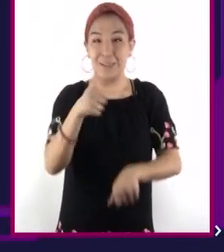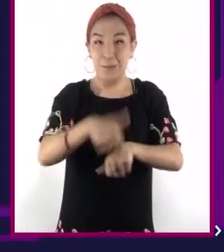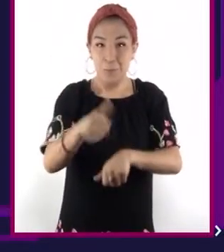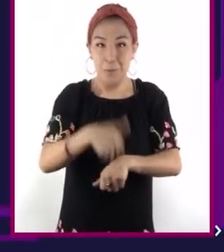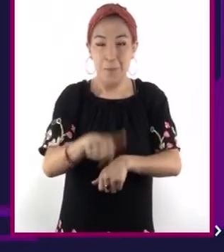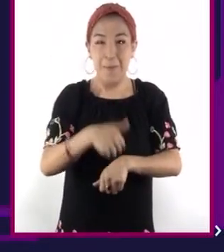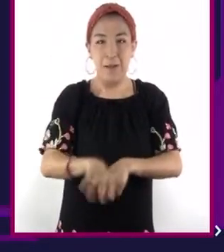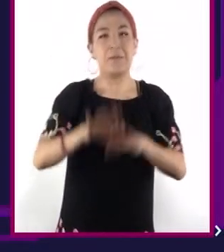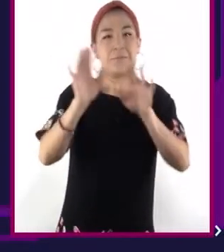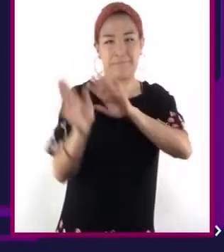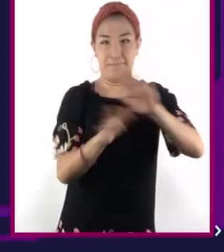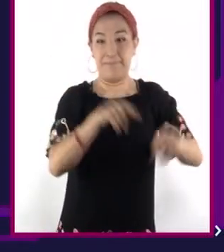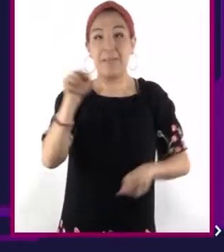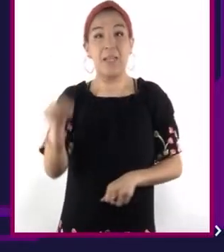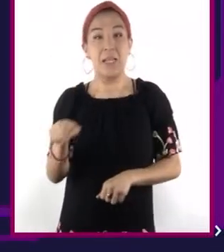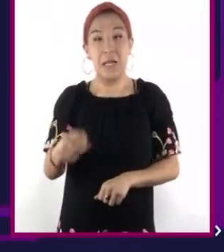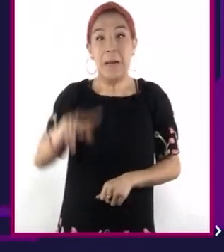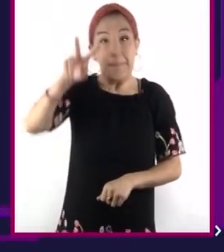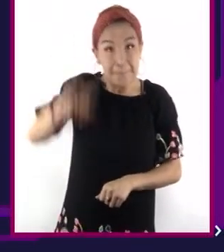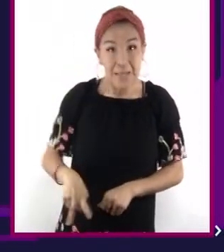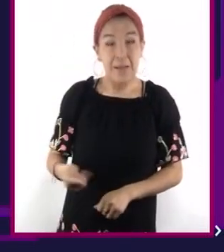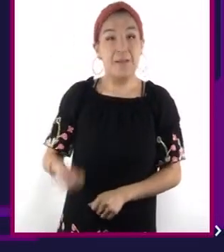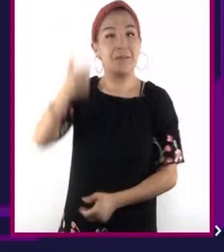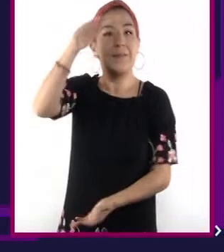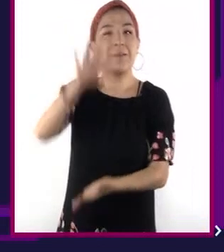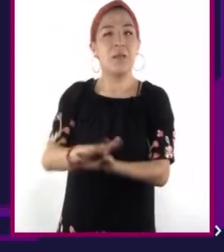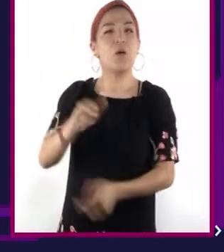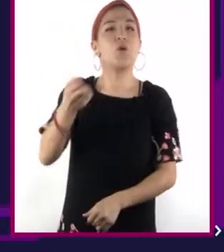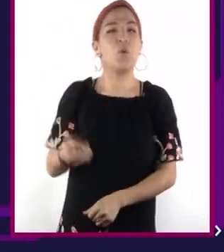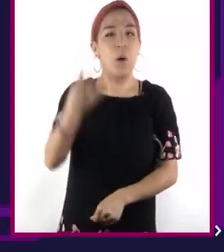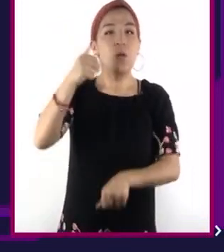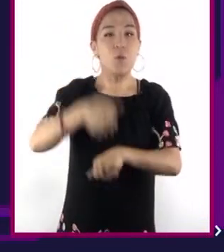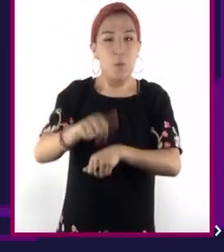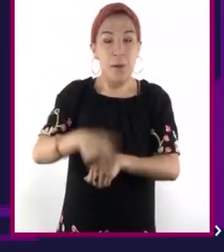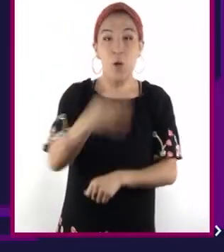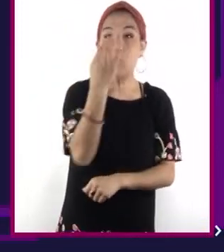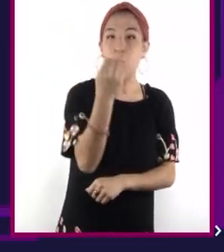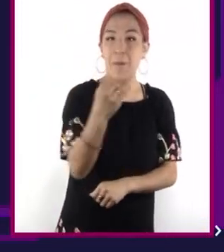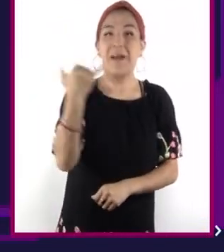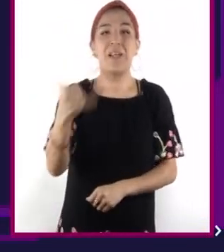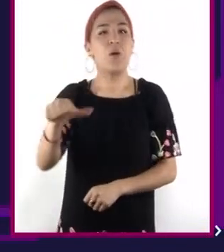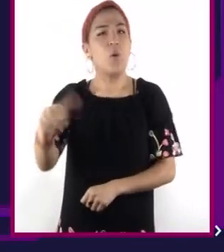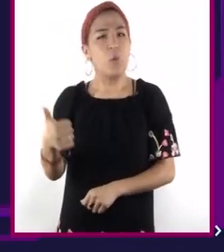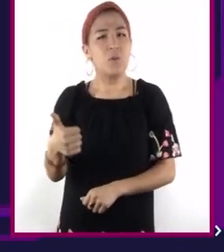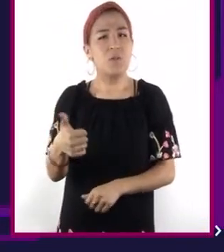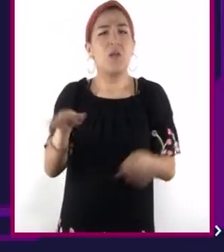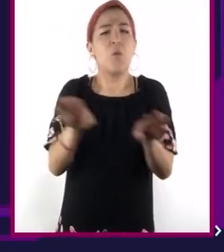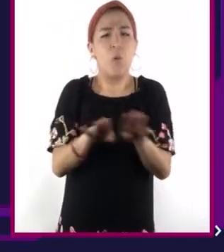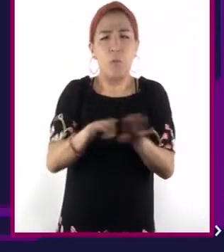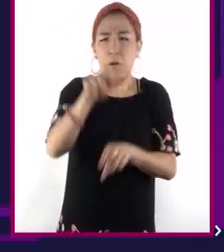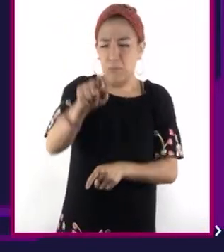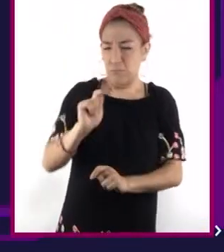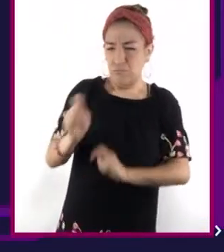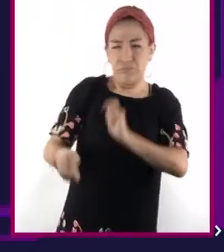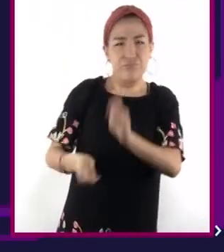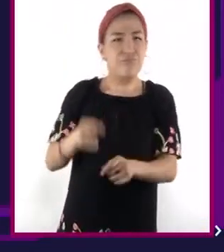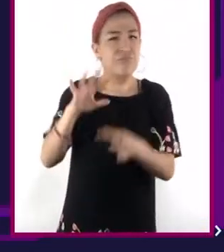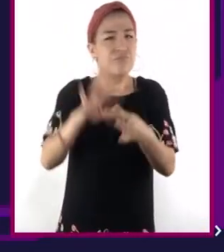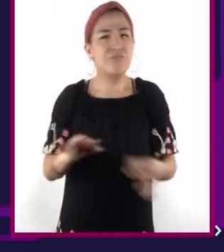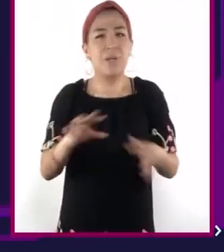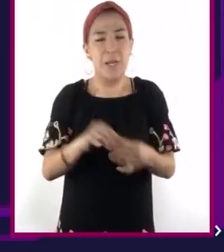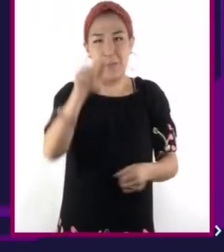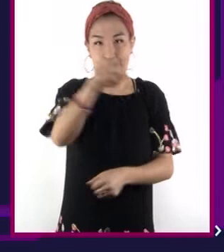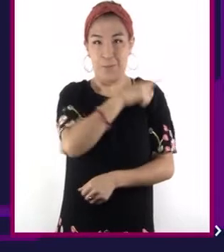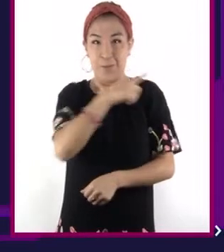mientras que en el de las secuencias reales son el 9 y el 11. ¿Cómo interpretarían esto?